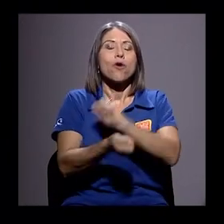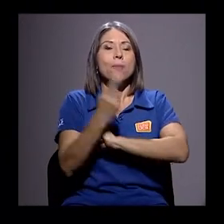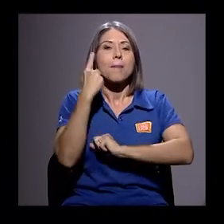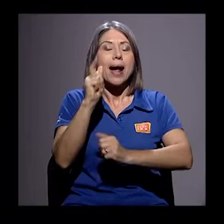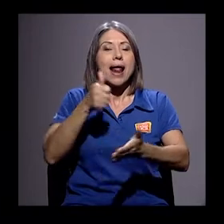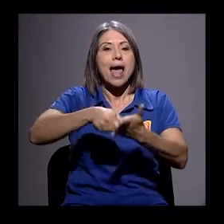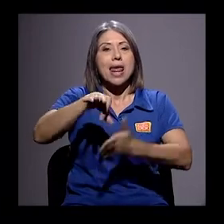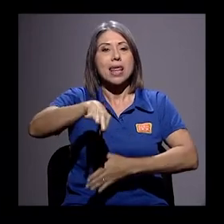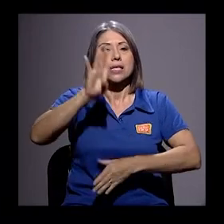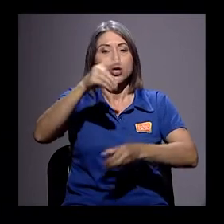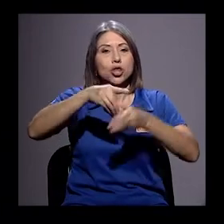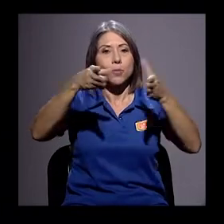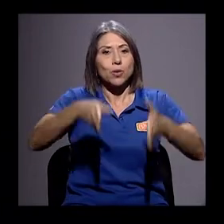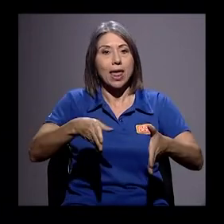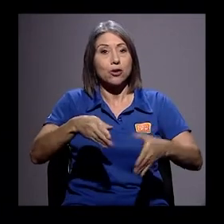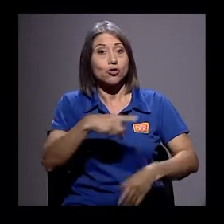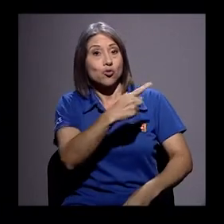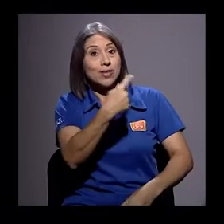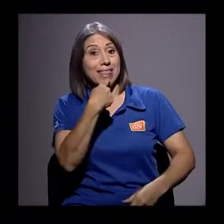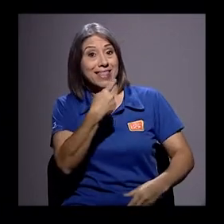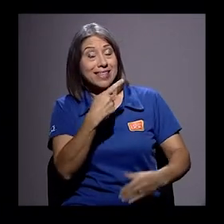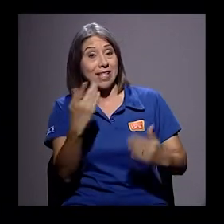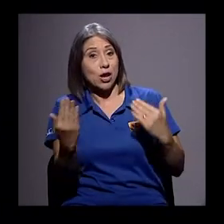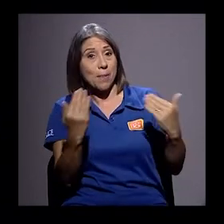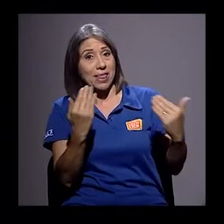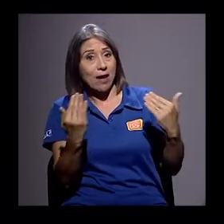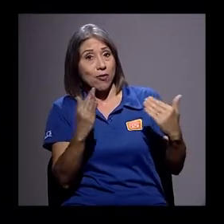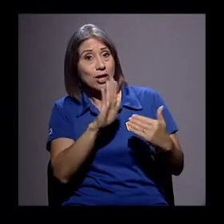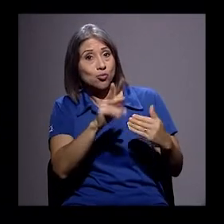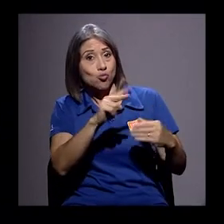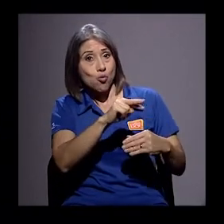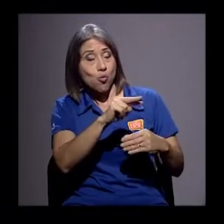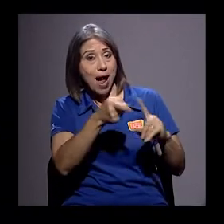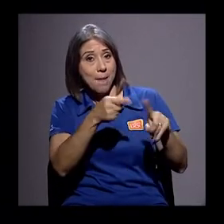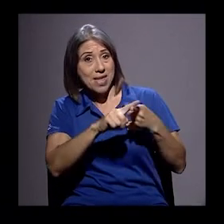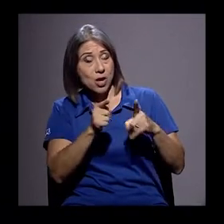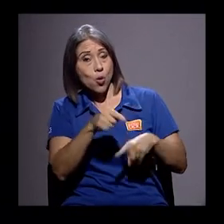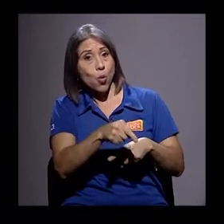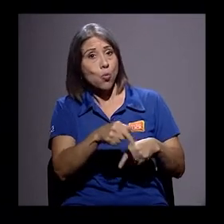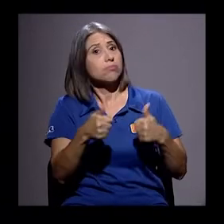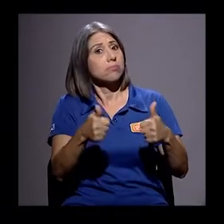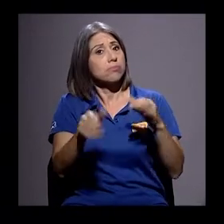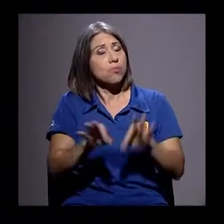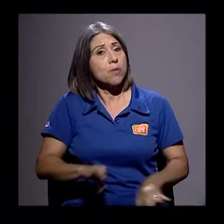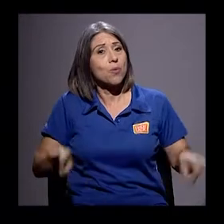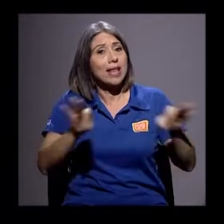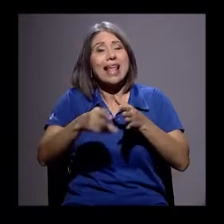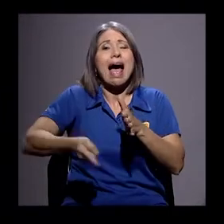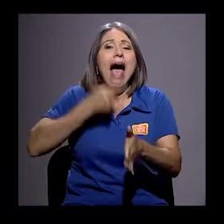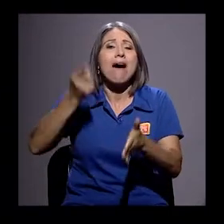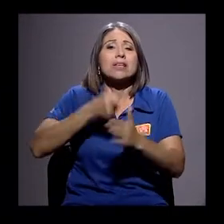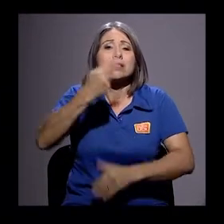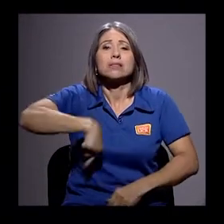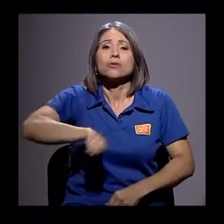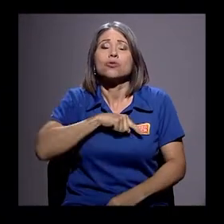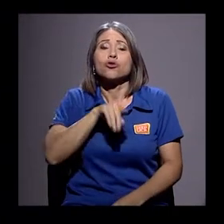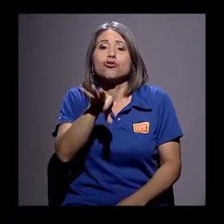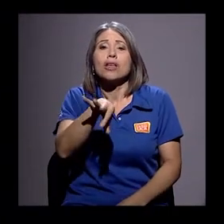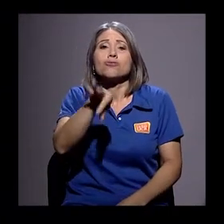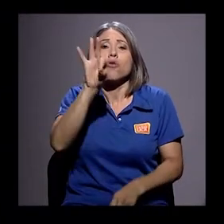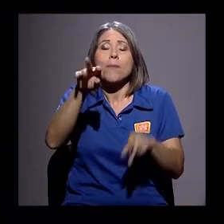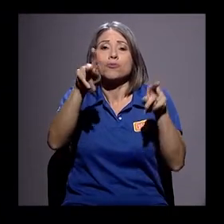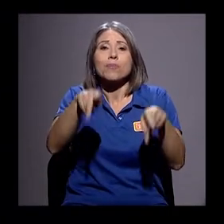y creo que la metáfora del amigo daña abril merece la pena y es que en ocasiones elegimos de personas